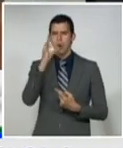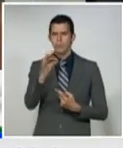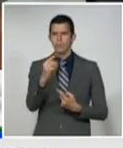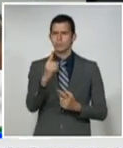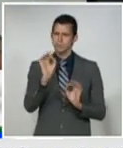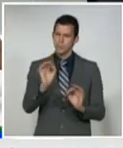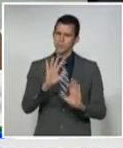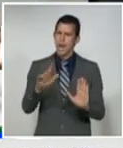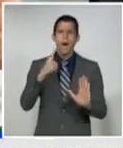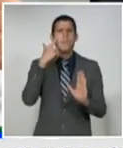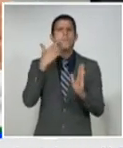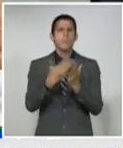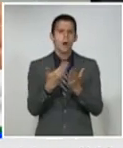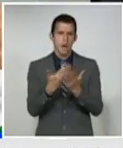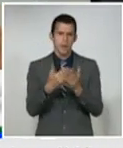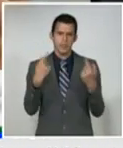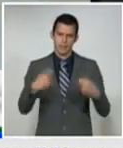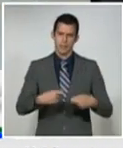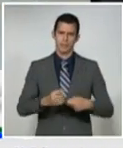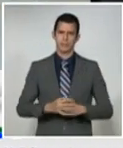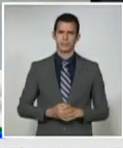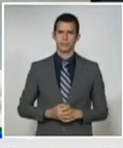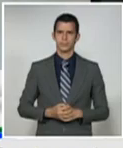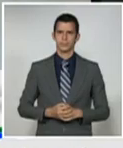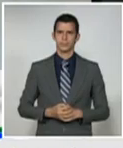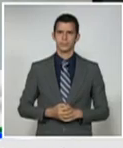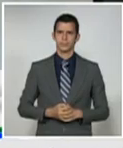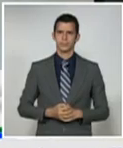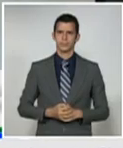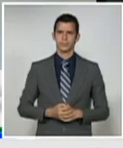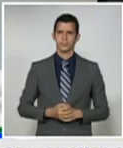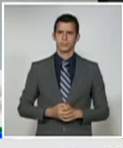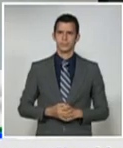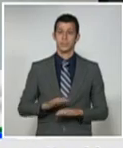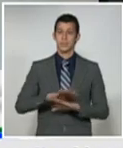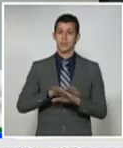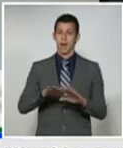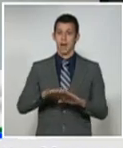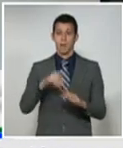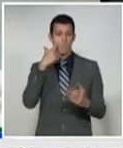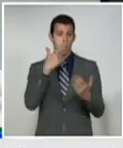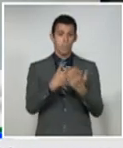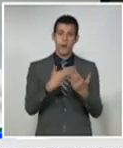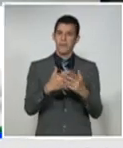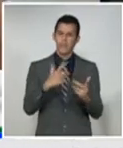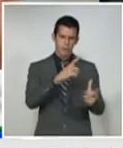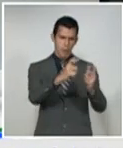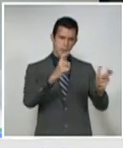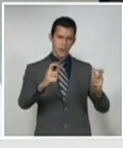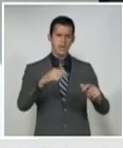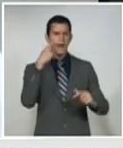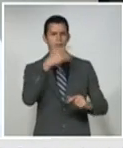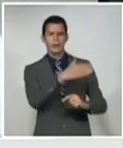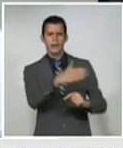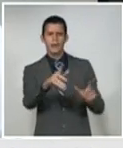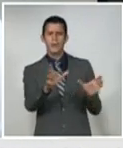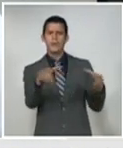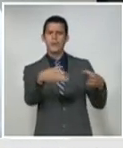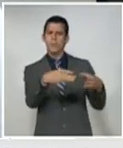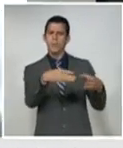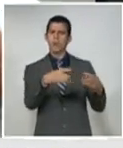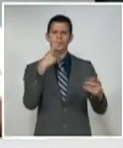demostrar es que vacunar a un paciente, el paciente produce anticuerpos, en una determinada cantidad de anticuerpos. Eso también lo tenemos